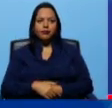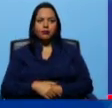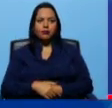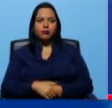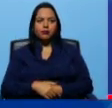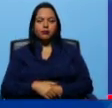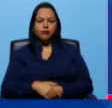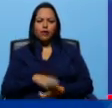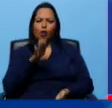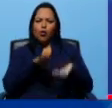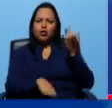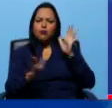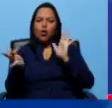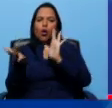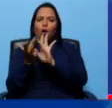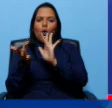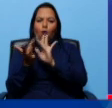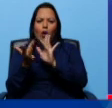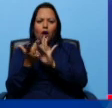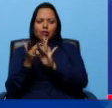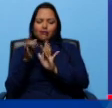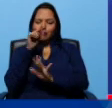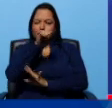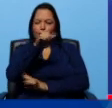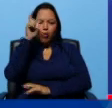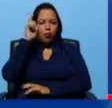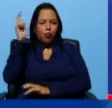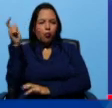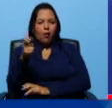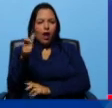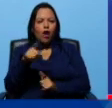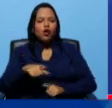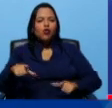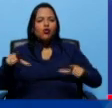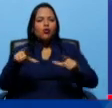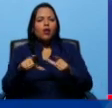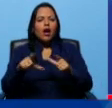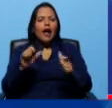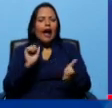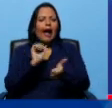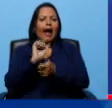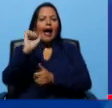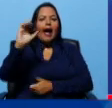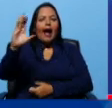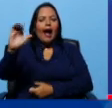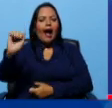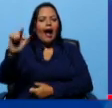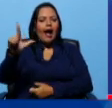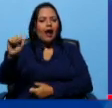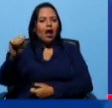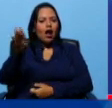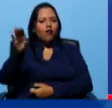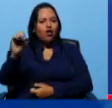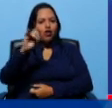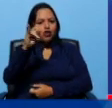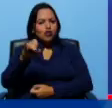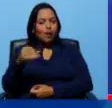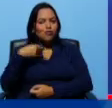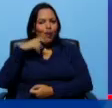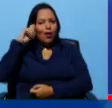Este último pase, allá en Calabozo. Qué bonitos recuerdos de Calabozo.